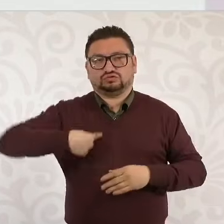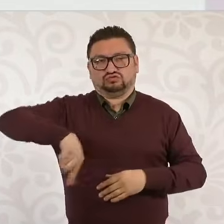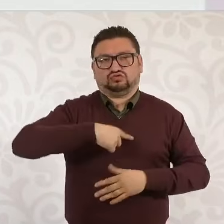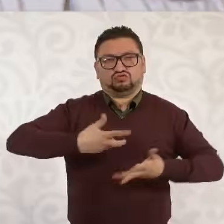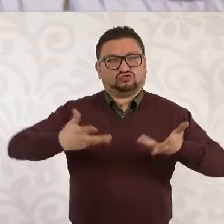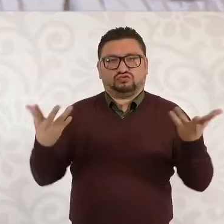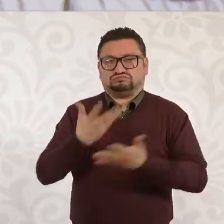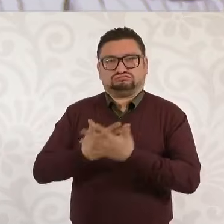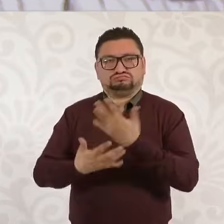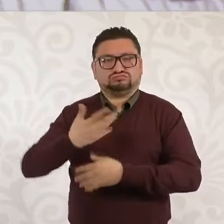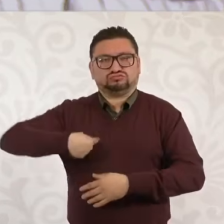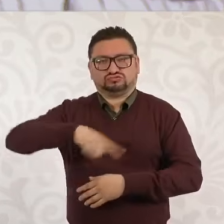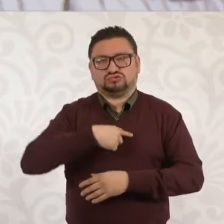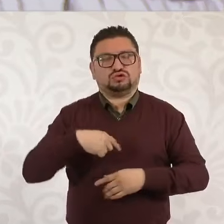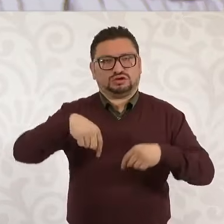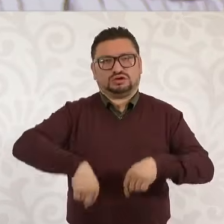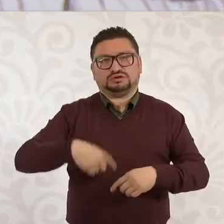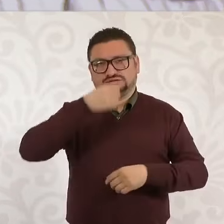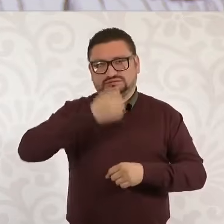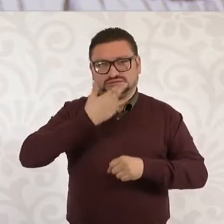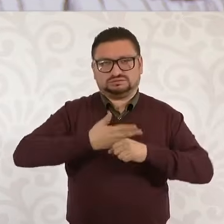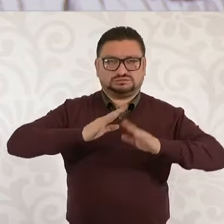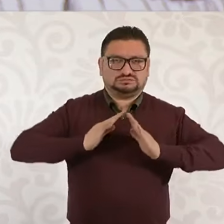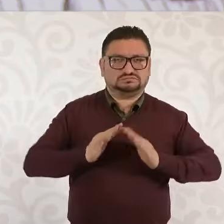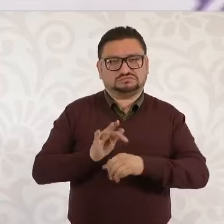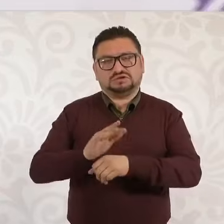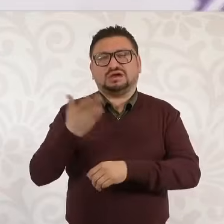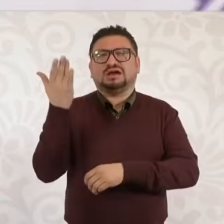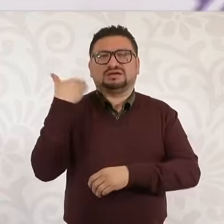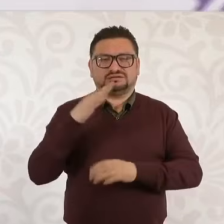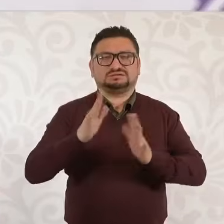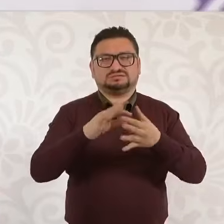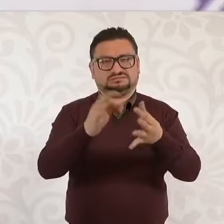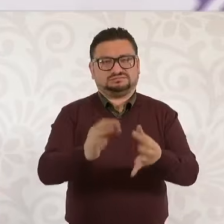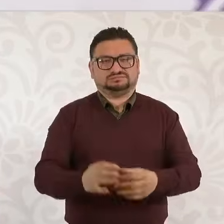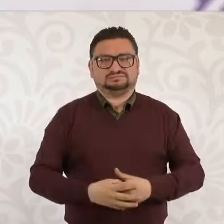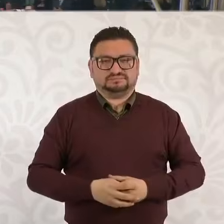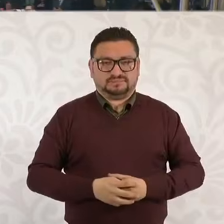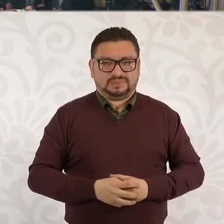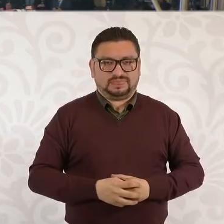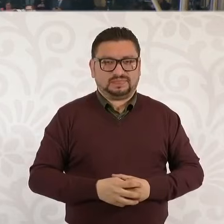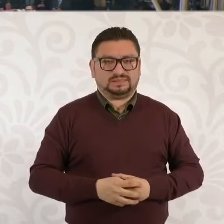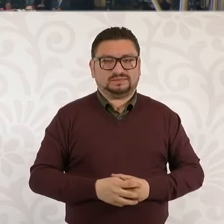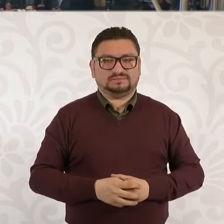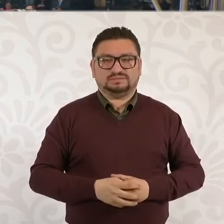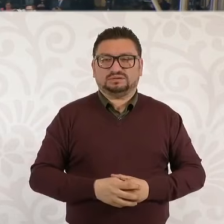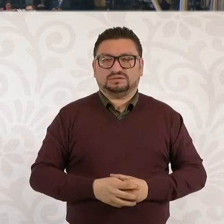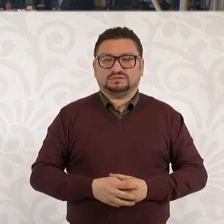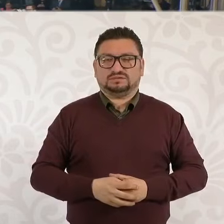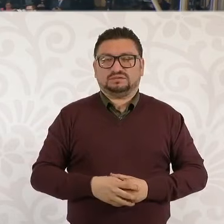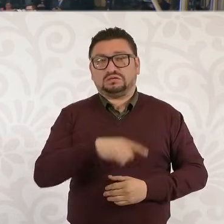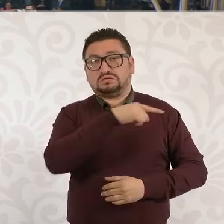operación pues la desarrolló la Secretaría de la Defensa Nacional, como informamos adecuadamente aquí. Entonces sería un discurso